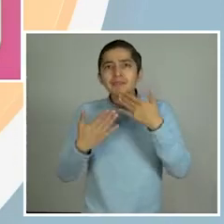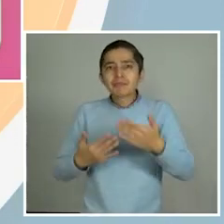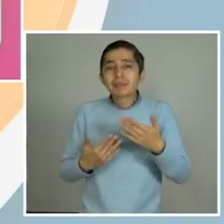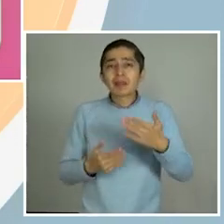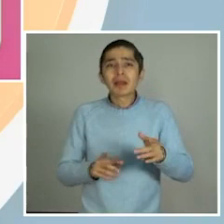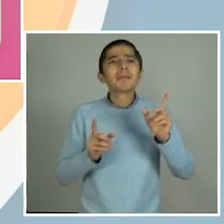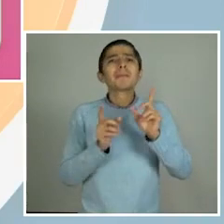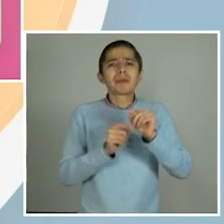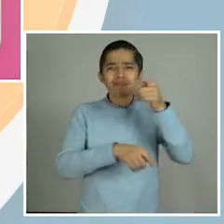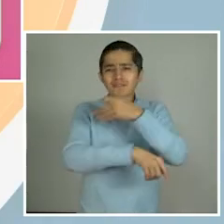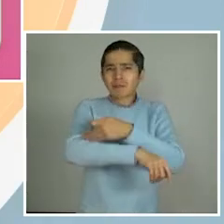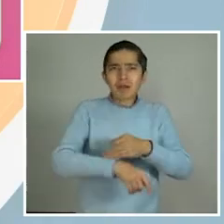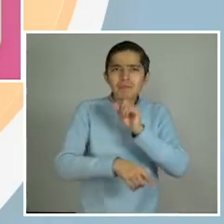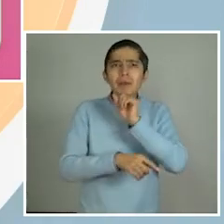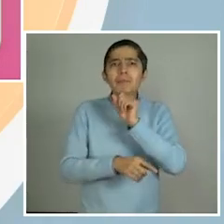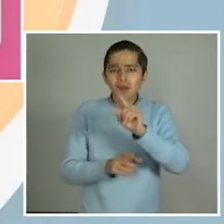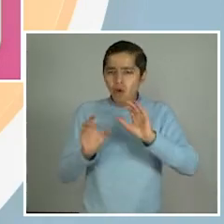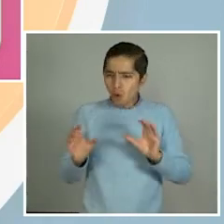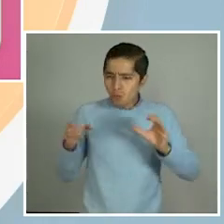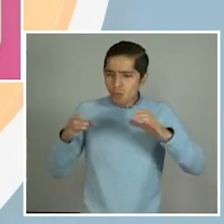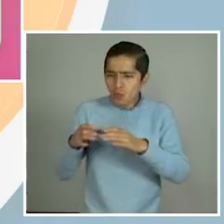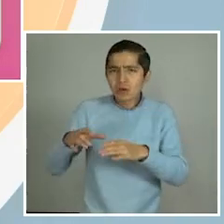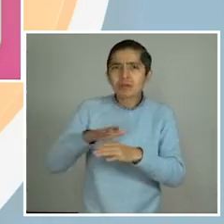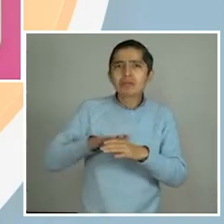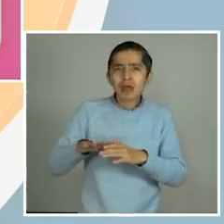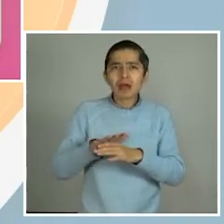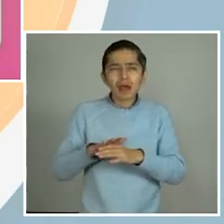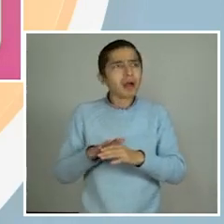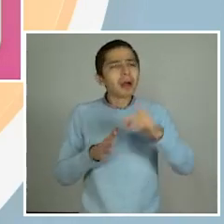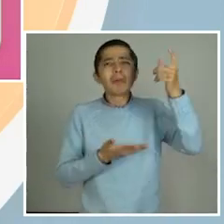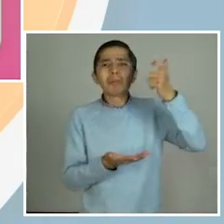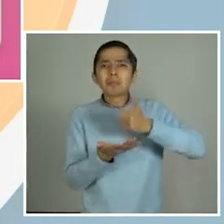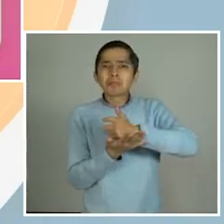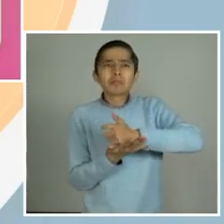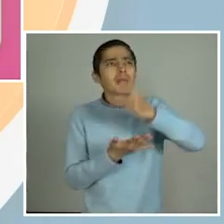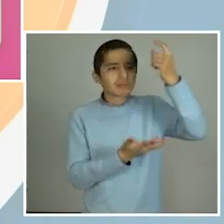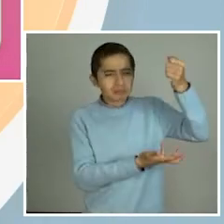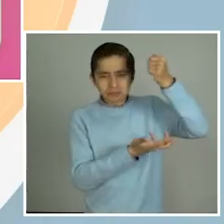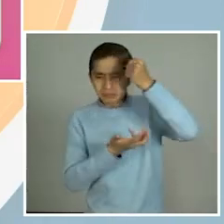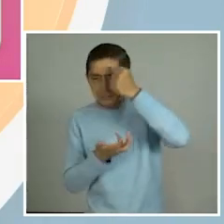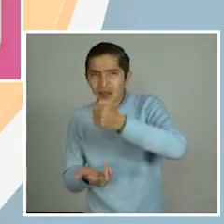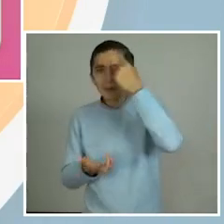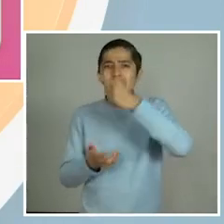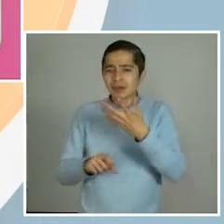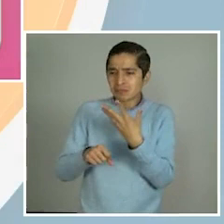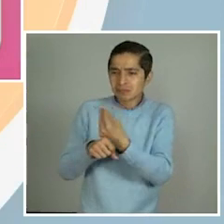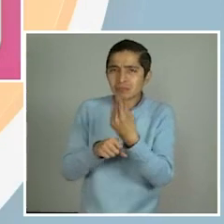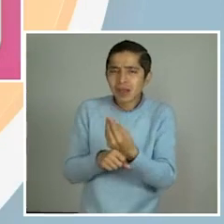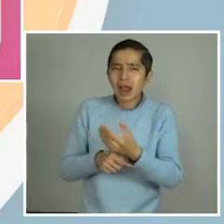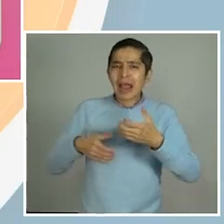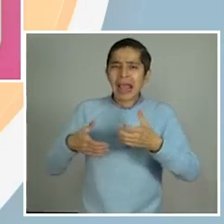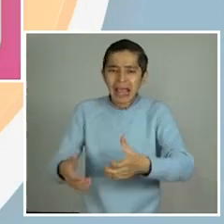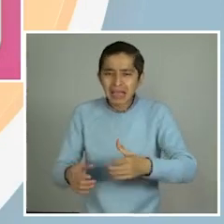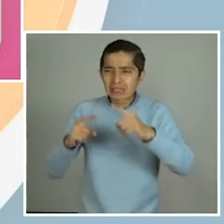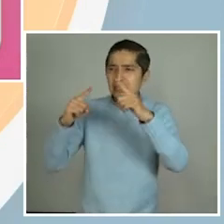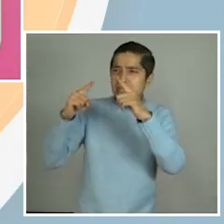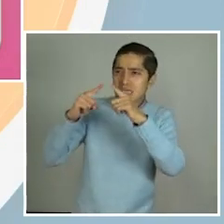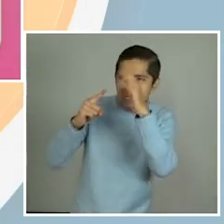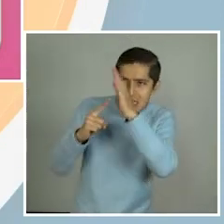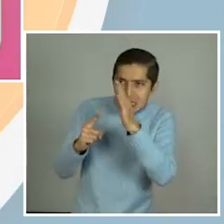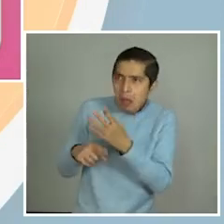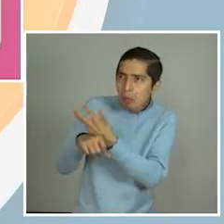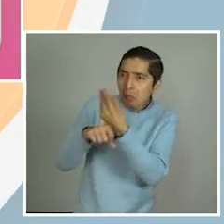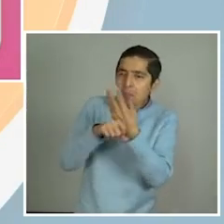parientes, sino con la comunidad en su conjunto, porque mandan recursos para arreglar la iglesia, para arreglar la calle, la unidad deportiva,